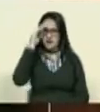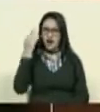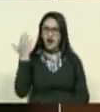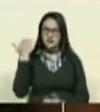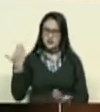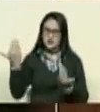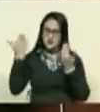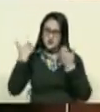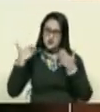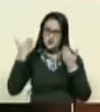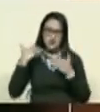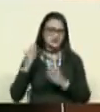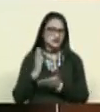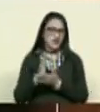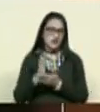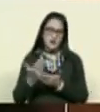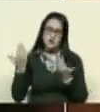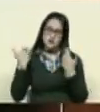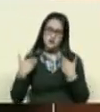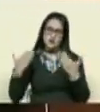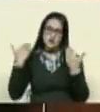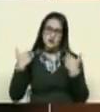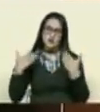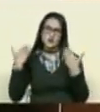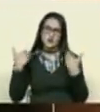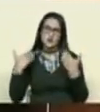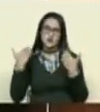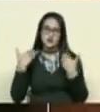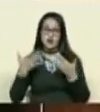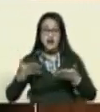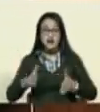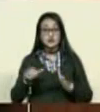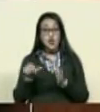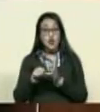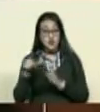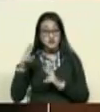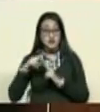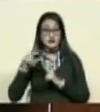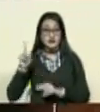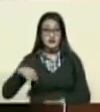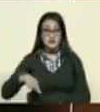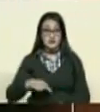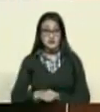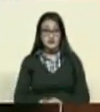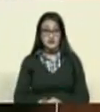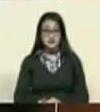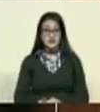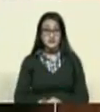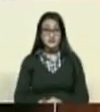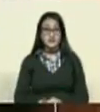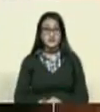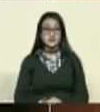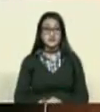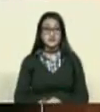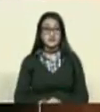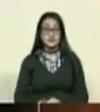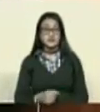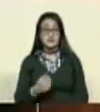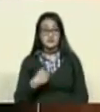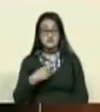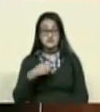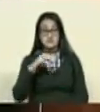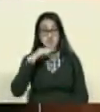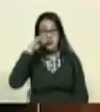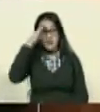nosotros, siempre nos decían, mi mamá nació allá también, en Rubio, mi papá nació en Sabana Alta, en